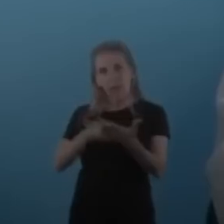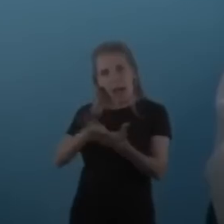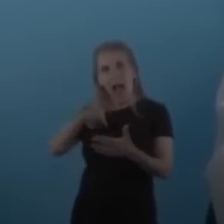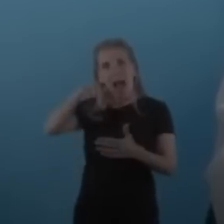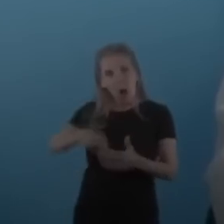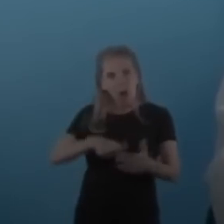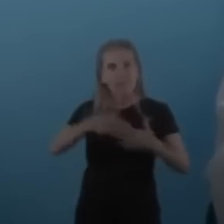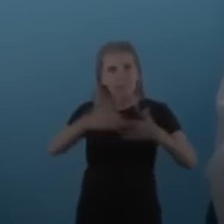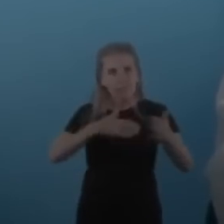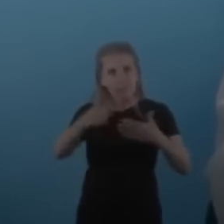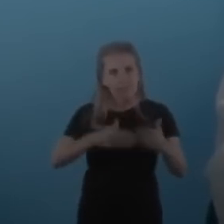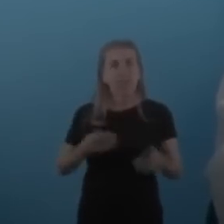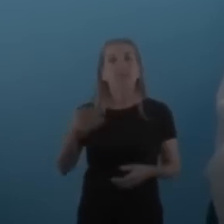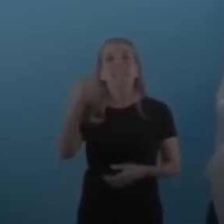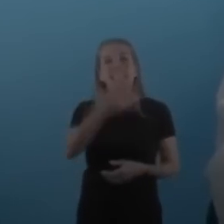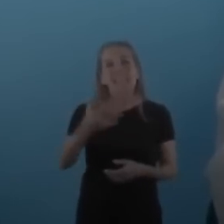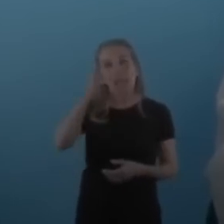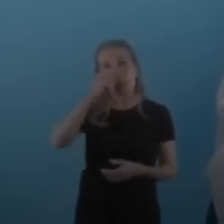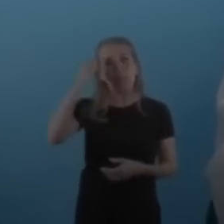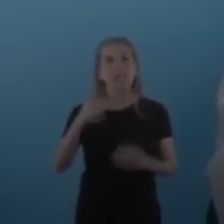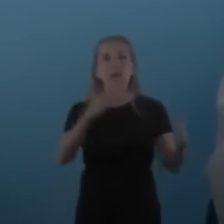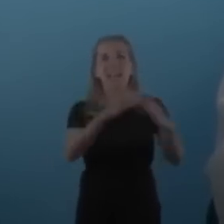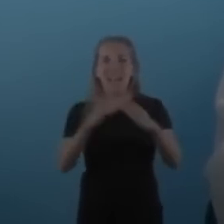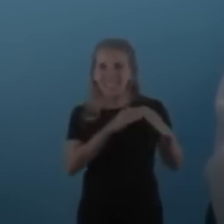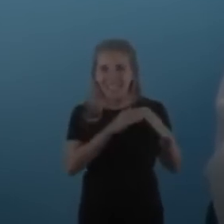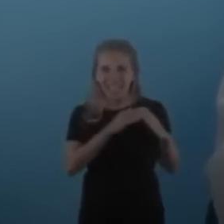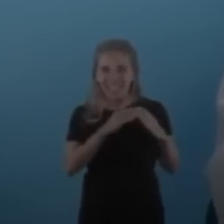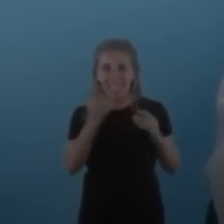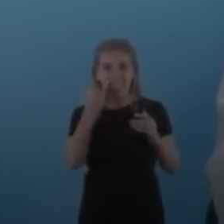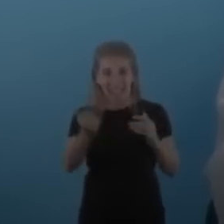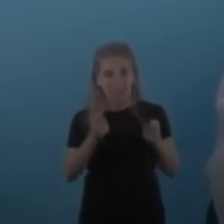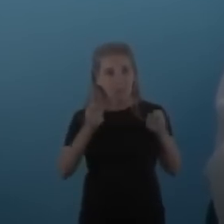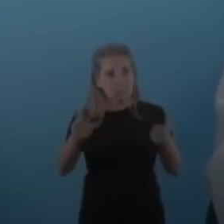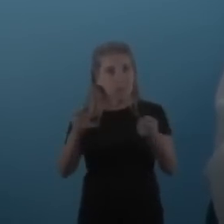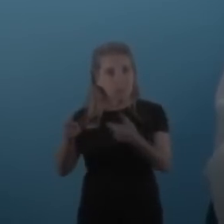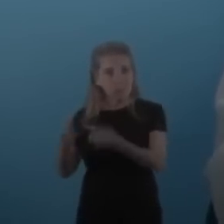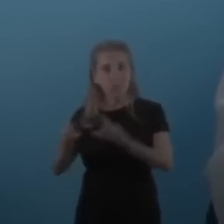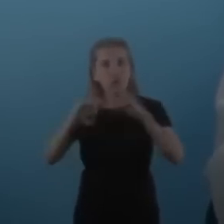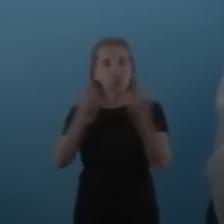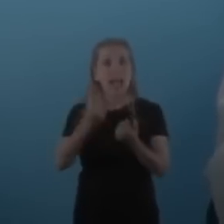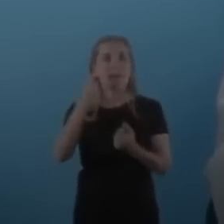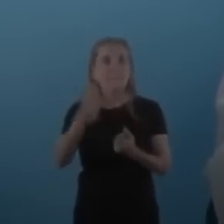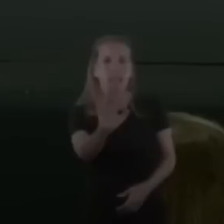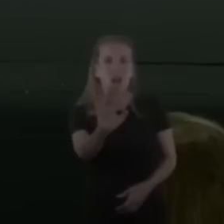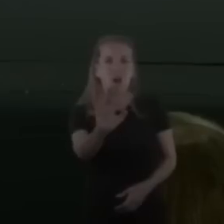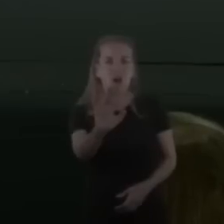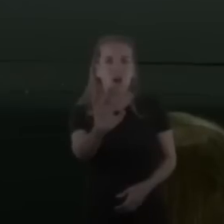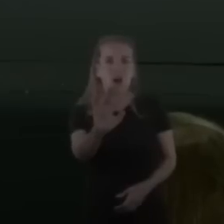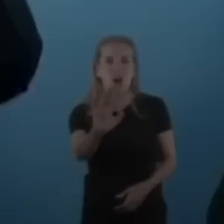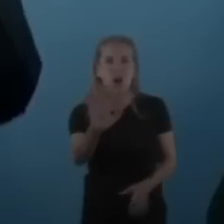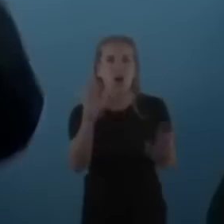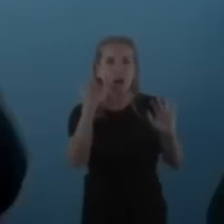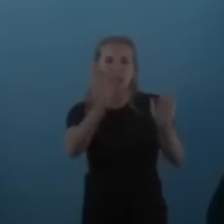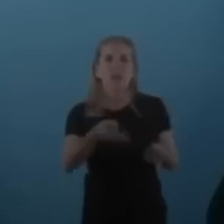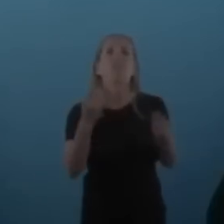frente a la inflación la realidad es que la jubilación mínima de 58.600 pesos hoy no alcanza para cubrir los gastos